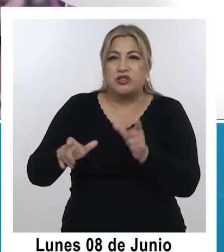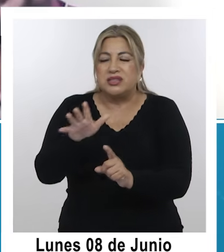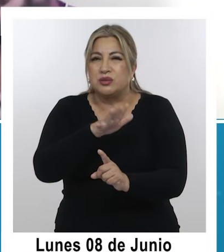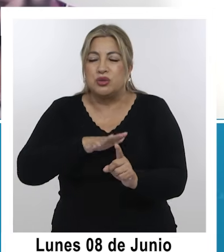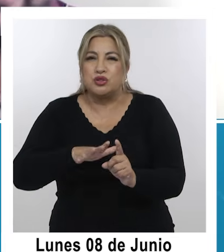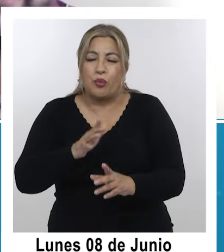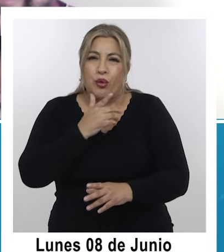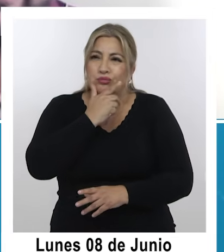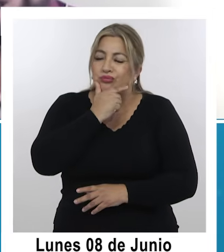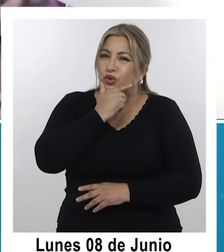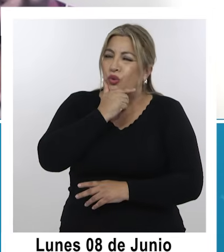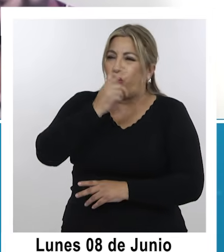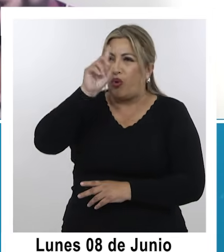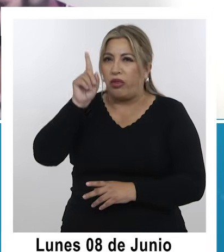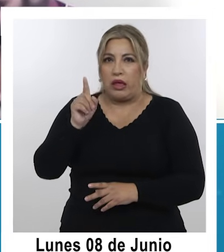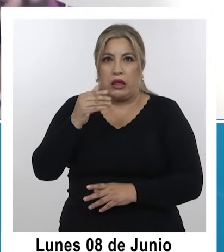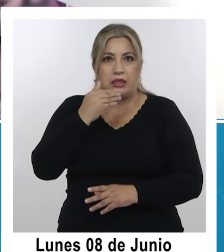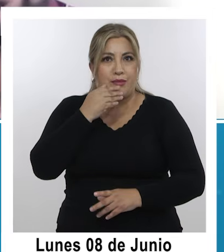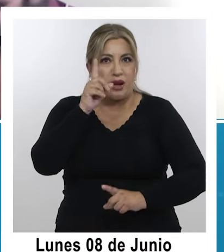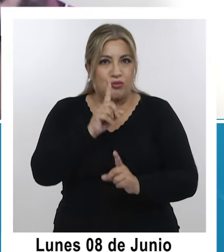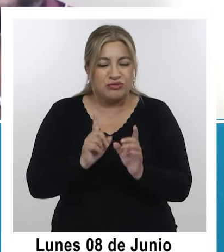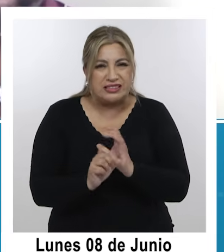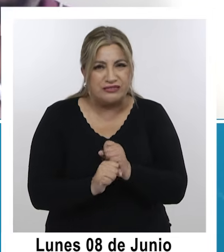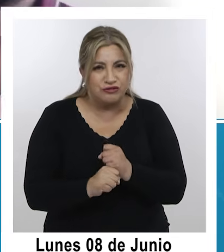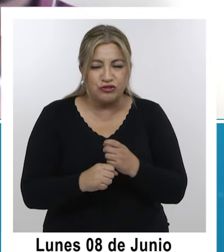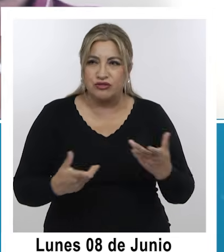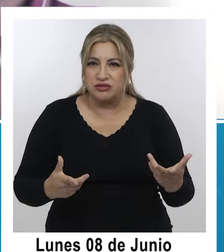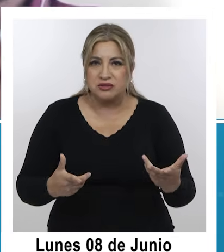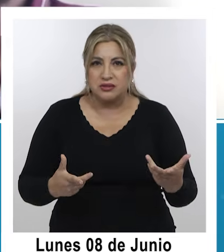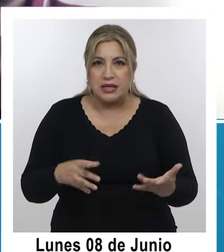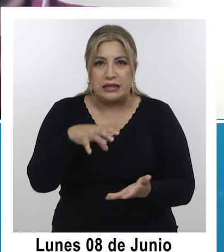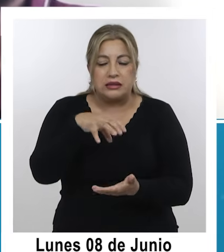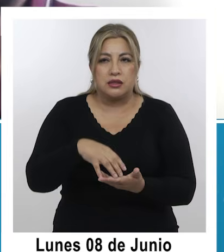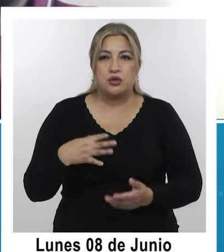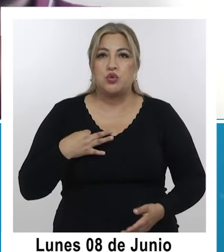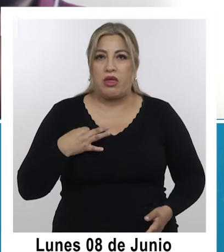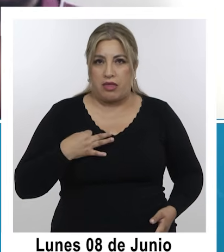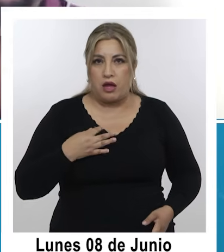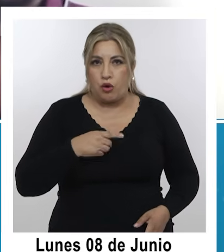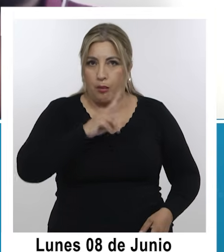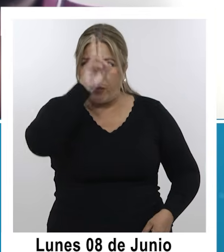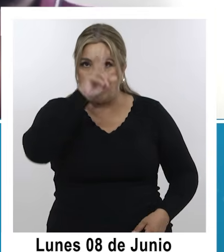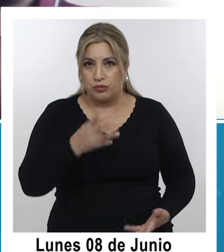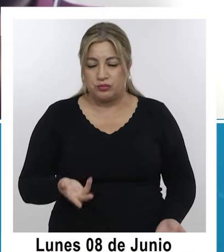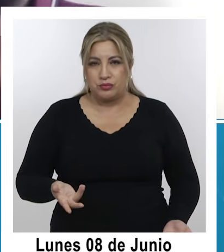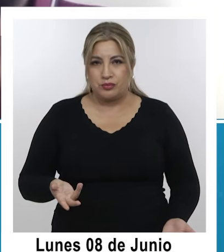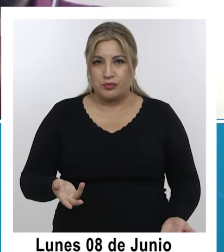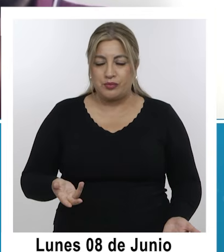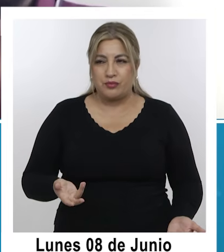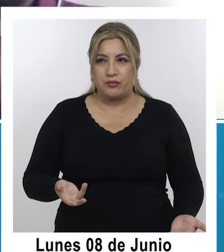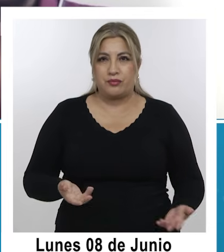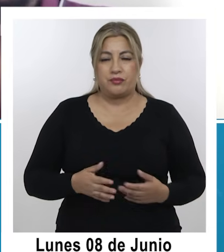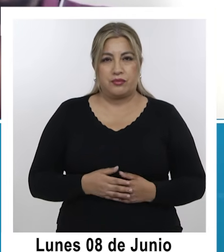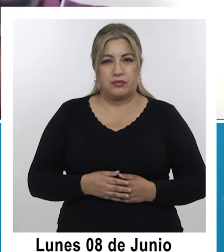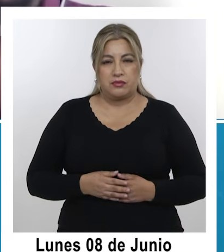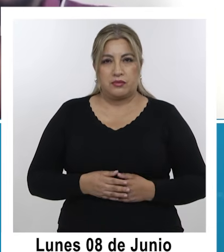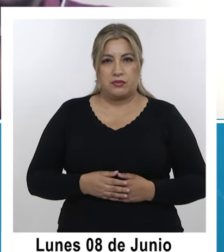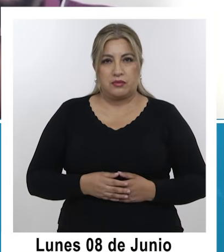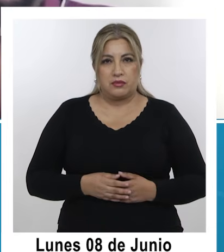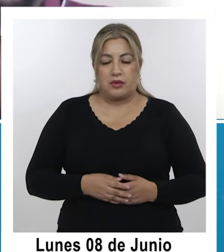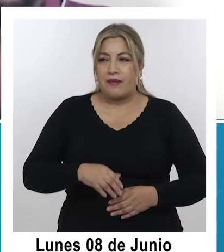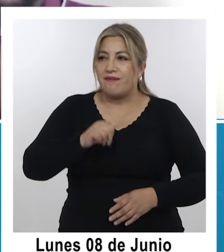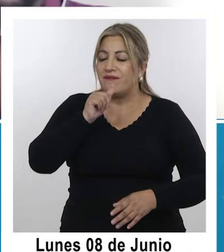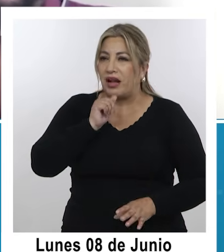y también de tensión en la ciudadanía, Mm. eh, porque aún no